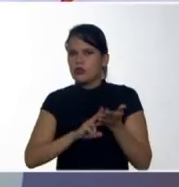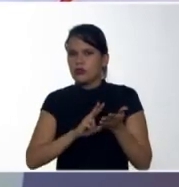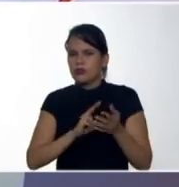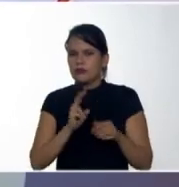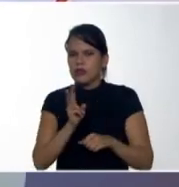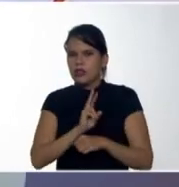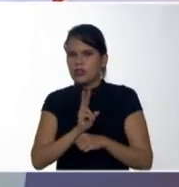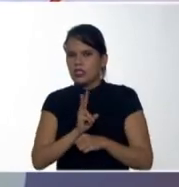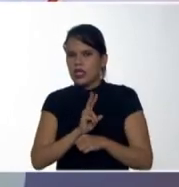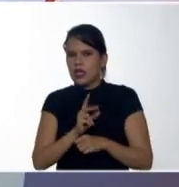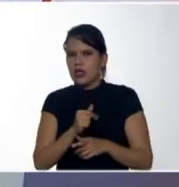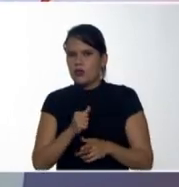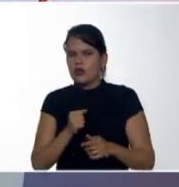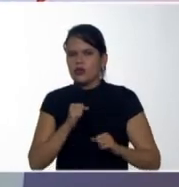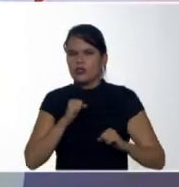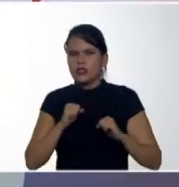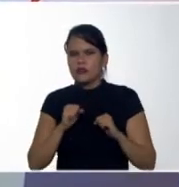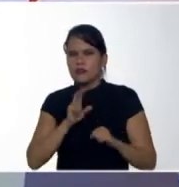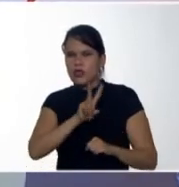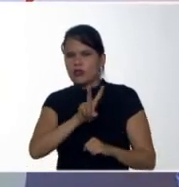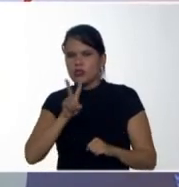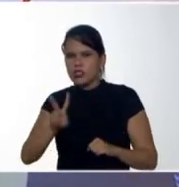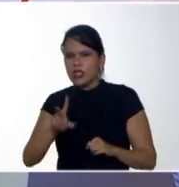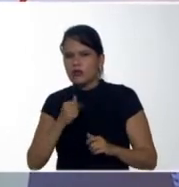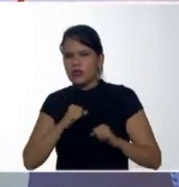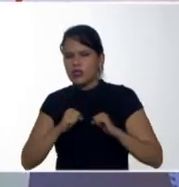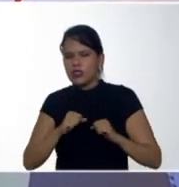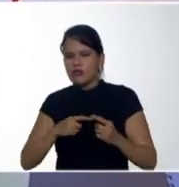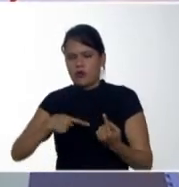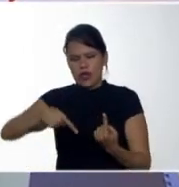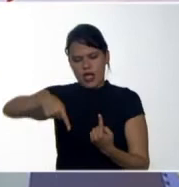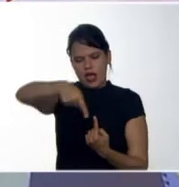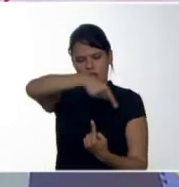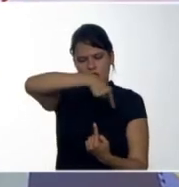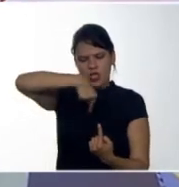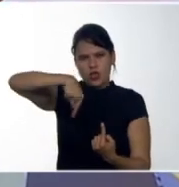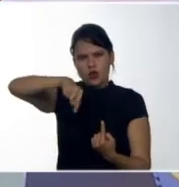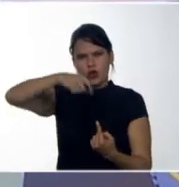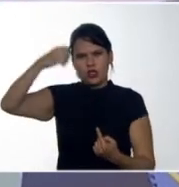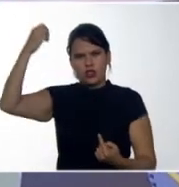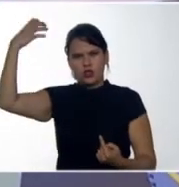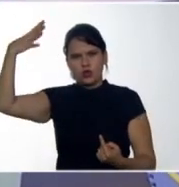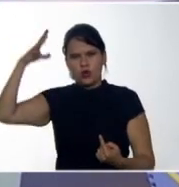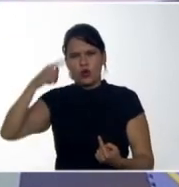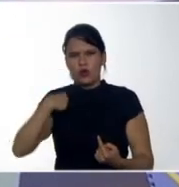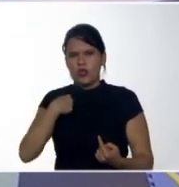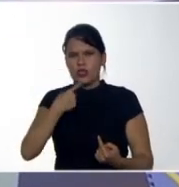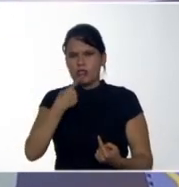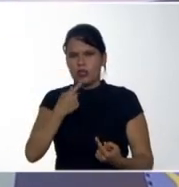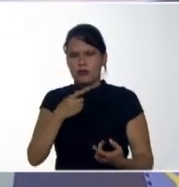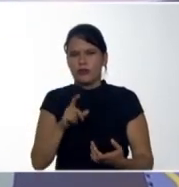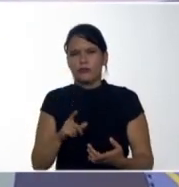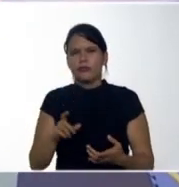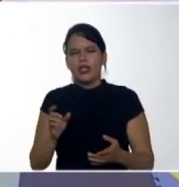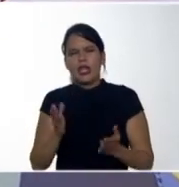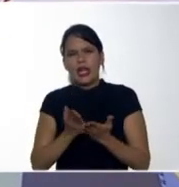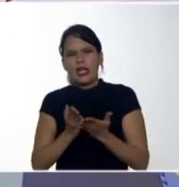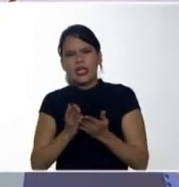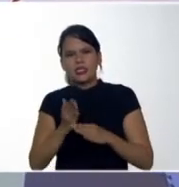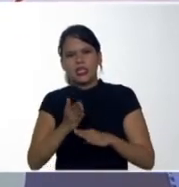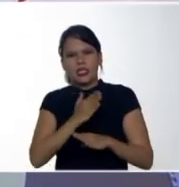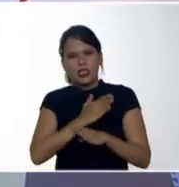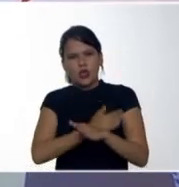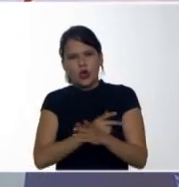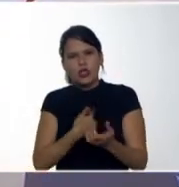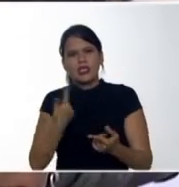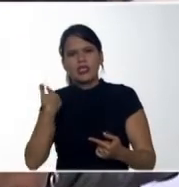del Sol. Tiene su centro de gravedad, como lo decíamos en la clase anterior, que es 9,8 metros sobre